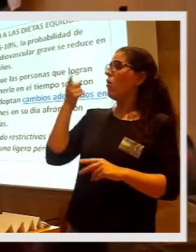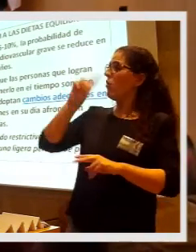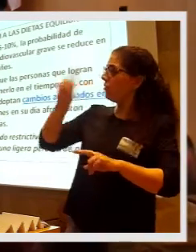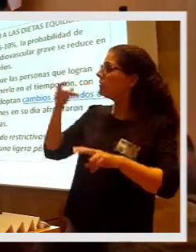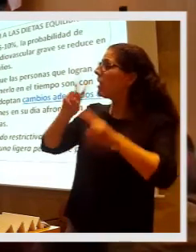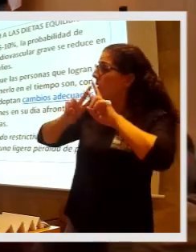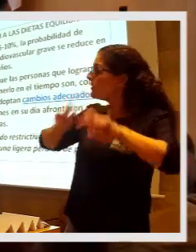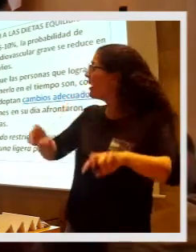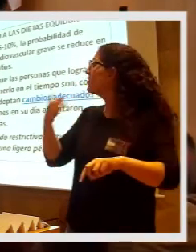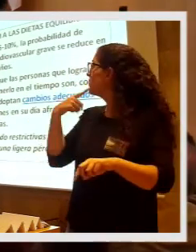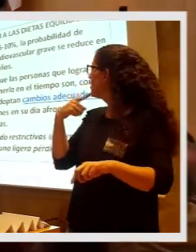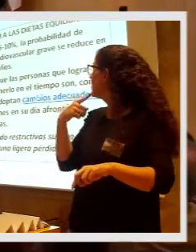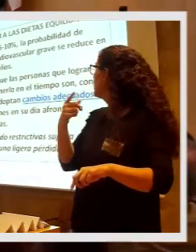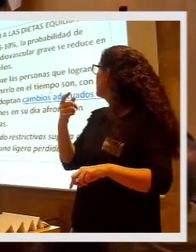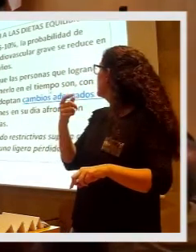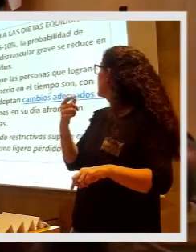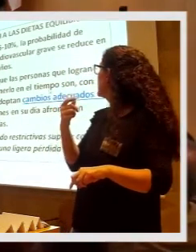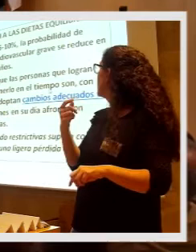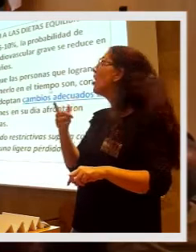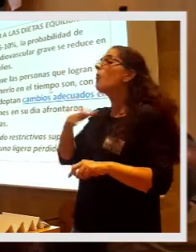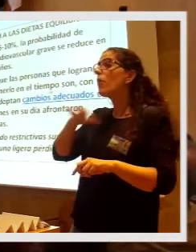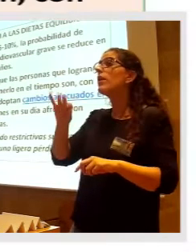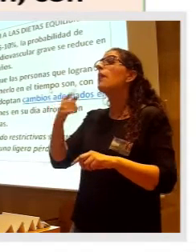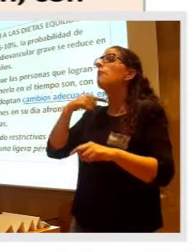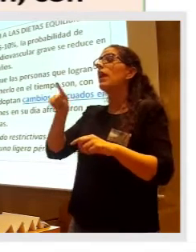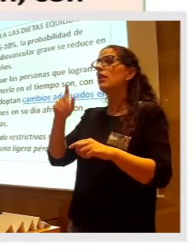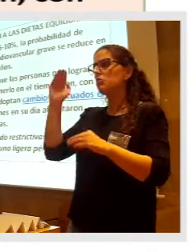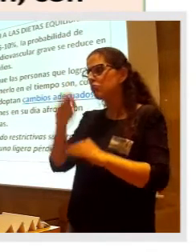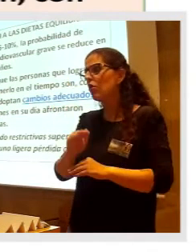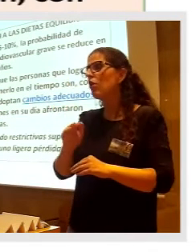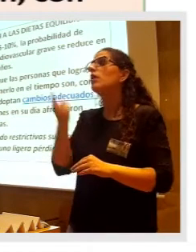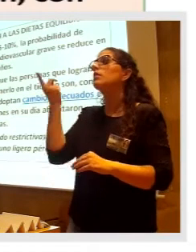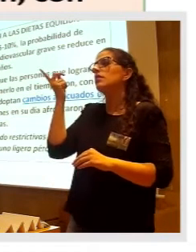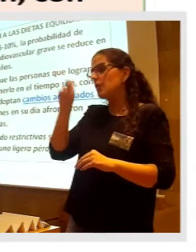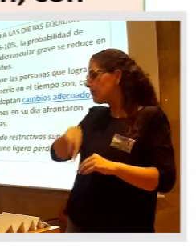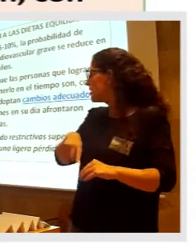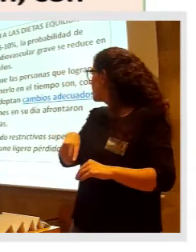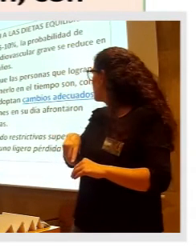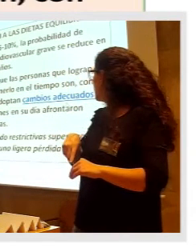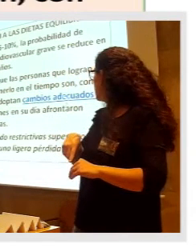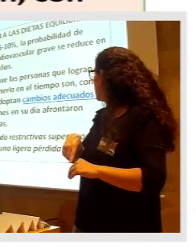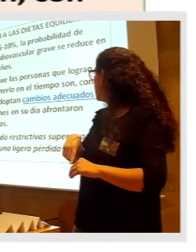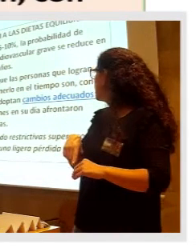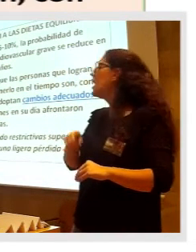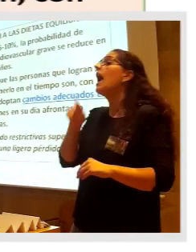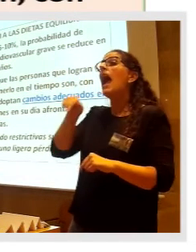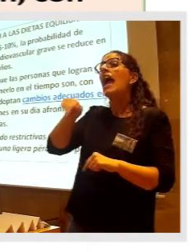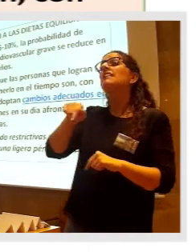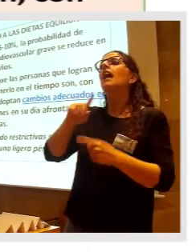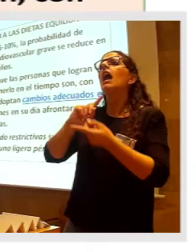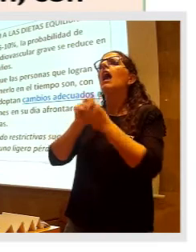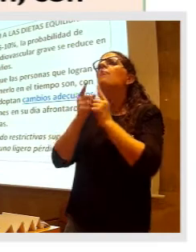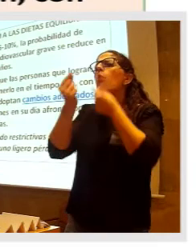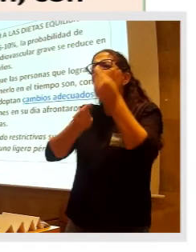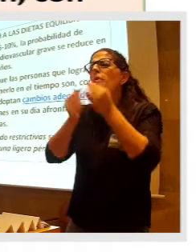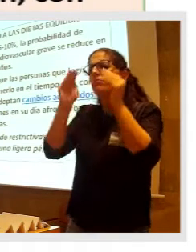que las personas que logran perder con éxito y mantenerlo en el tiempo son con mayor probabilidad quienes adoptan estos cambios de